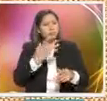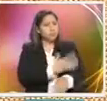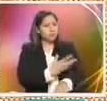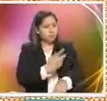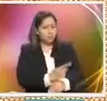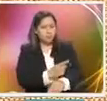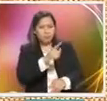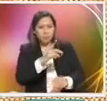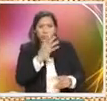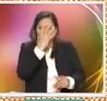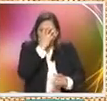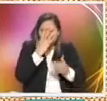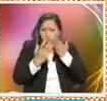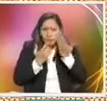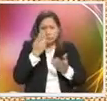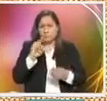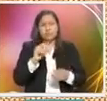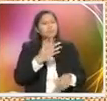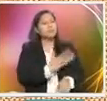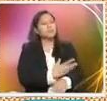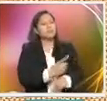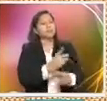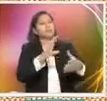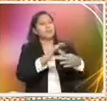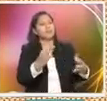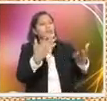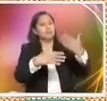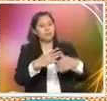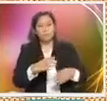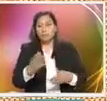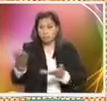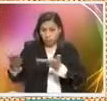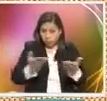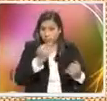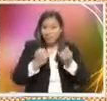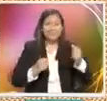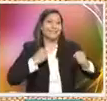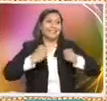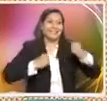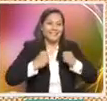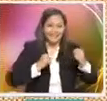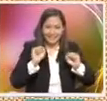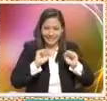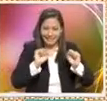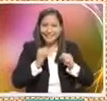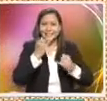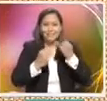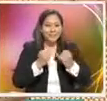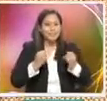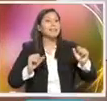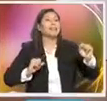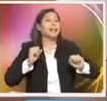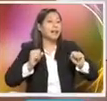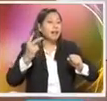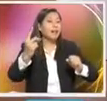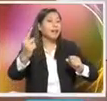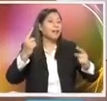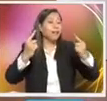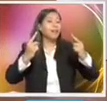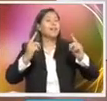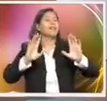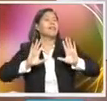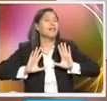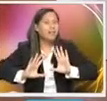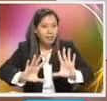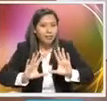tienen filtros muchas veces, ¿no? Entonces dices, es hora de jugar, pues ellos quieren ir corriendo a jugar, y tal vez no se dan cuenta que hay 2, 3 niños antes que